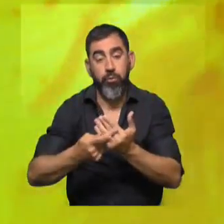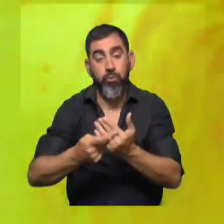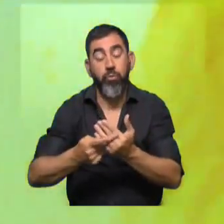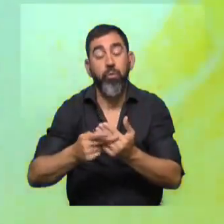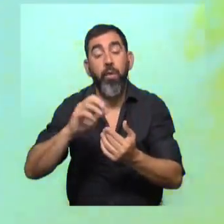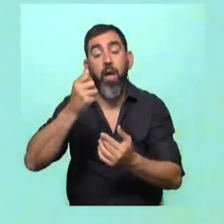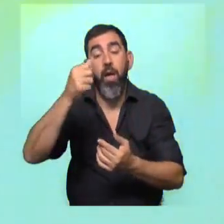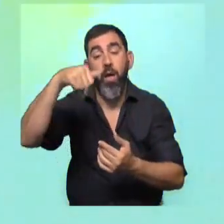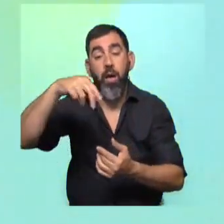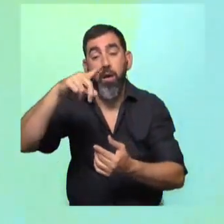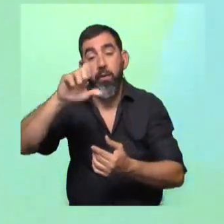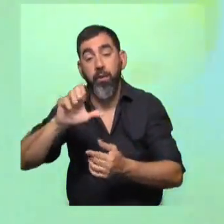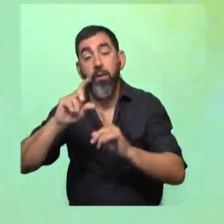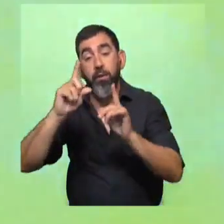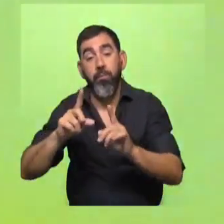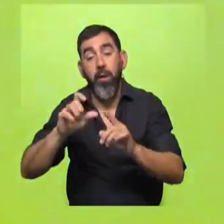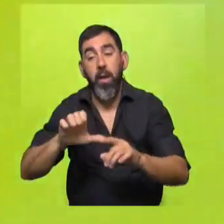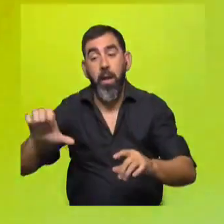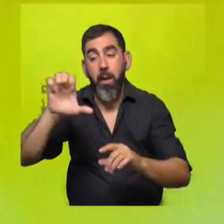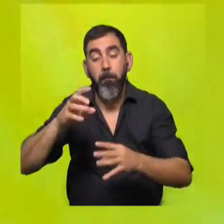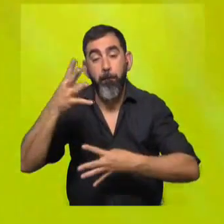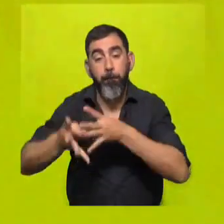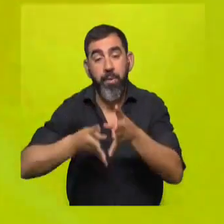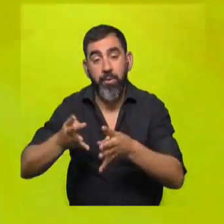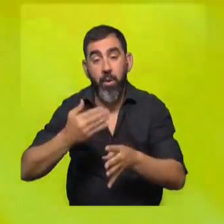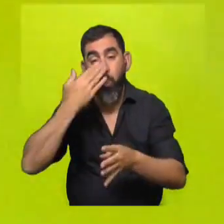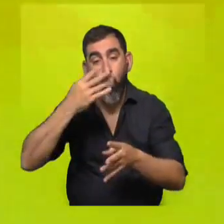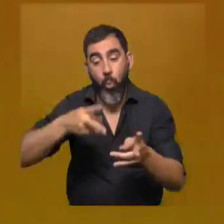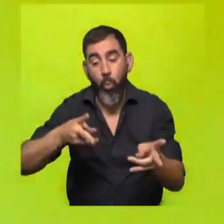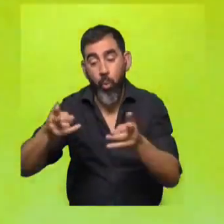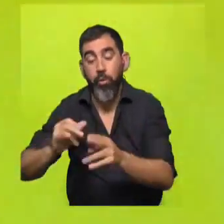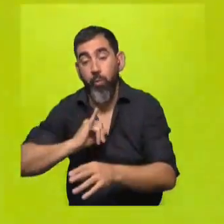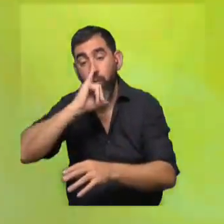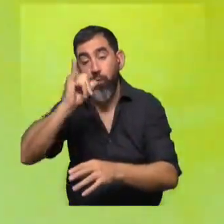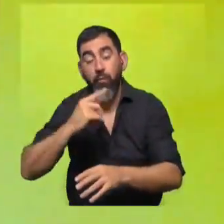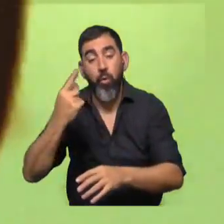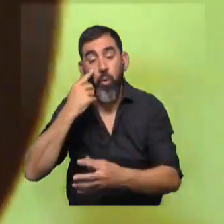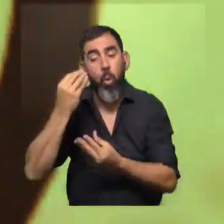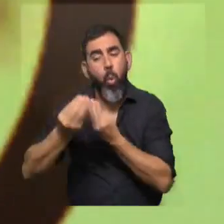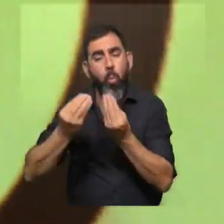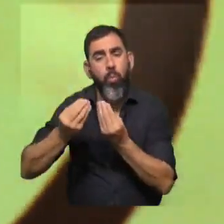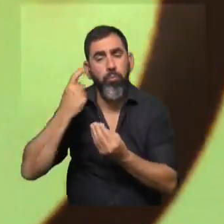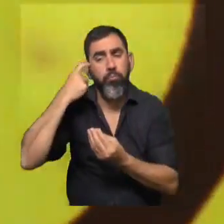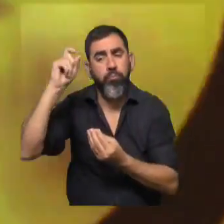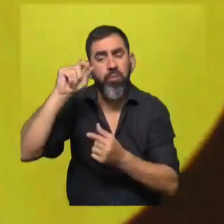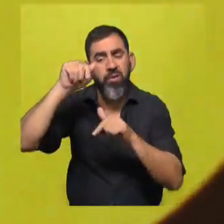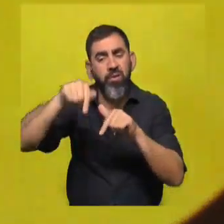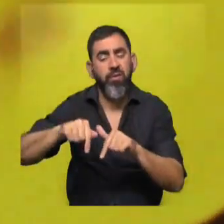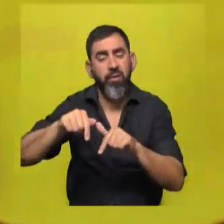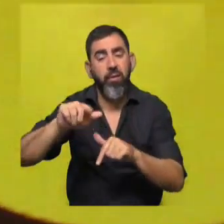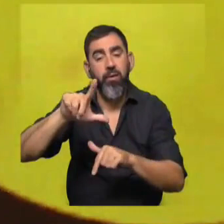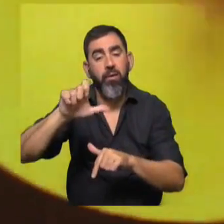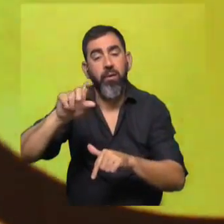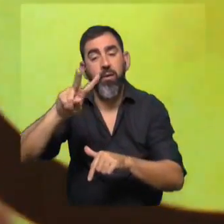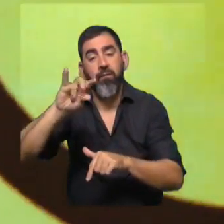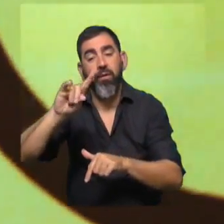ANDE y está trabajando como empresa. En esta última parte del informe vamos a conocer cómo surgió la idea de Levid y